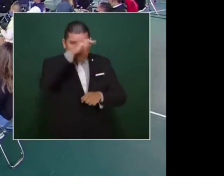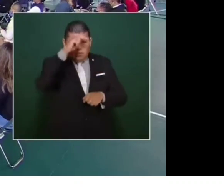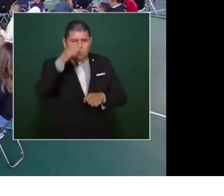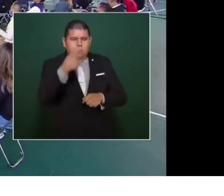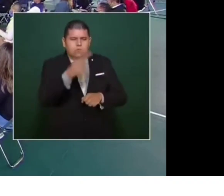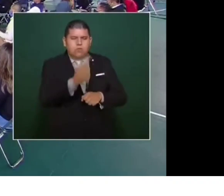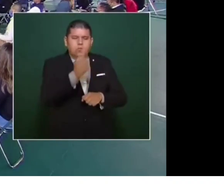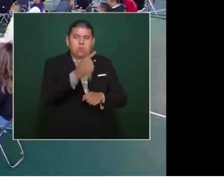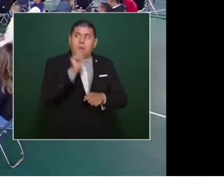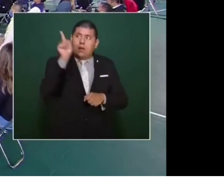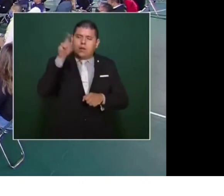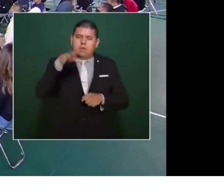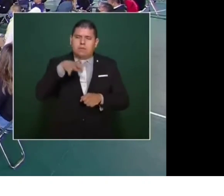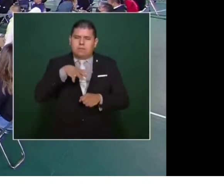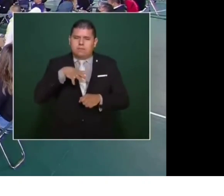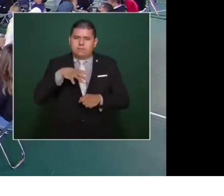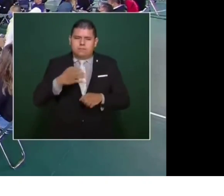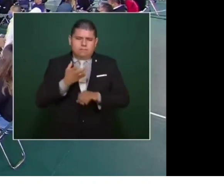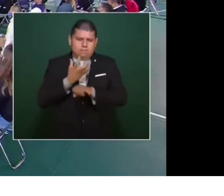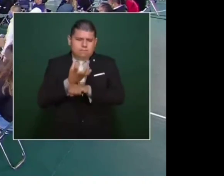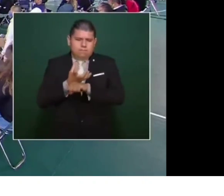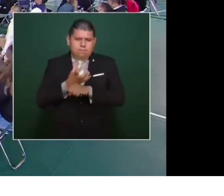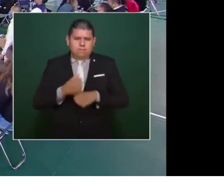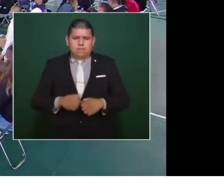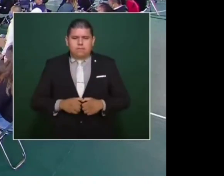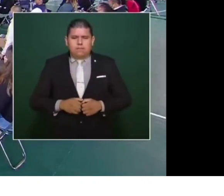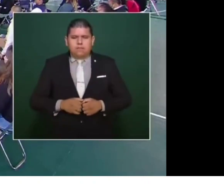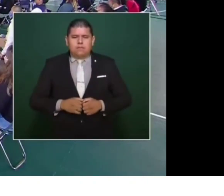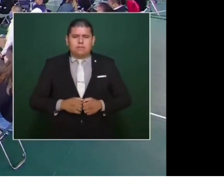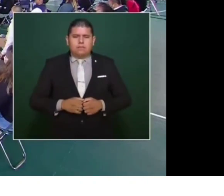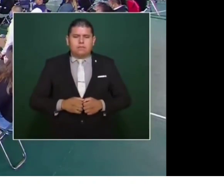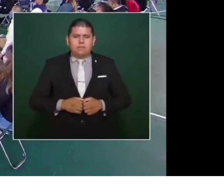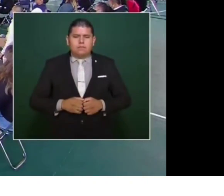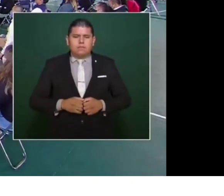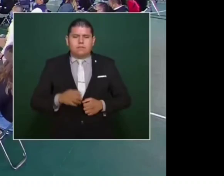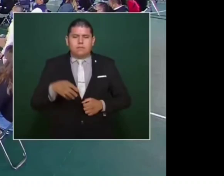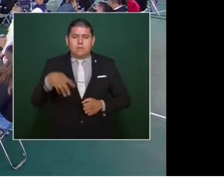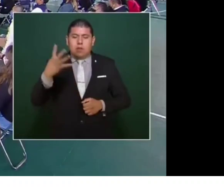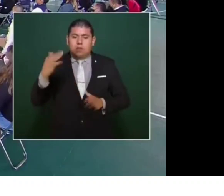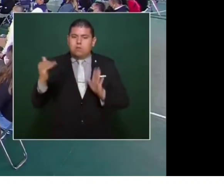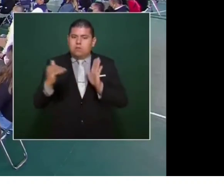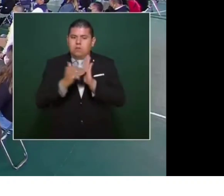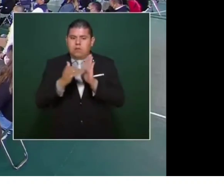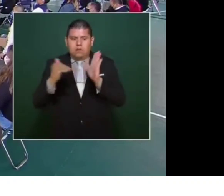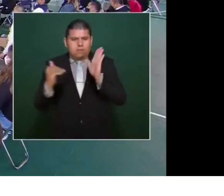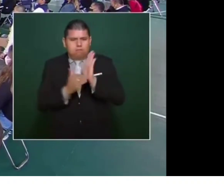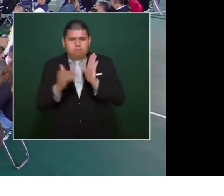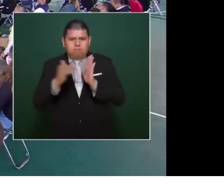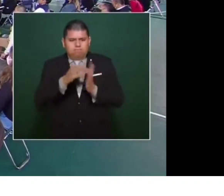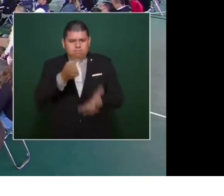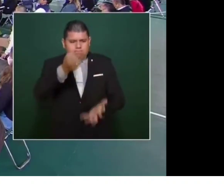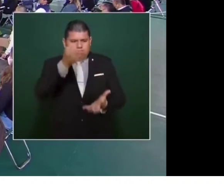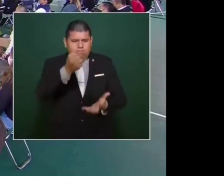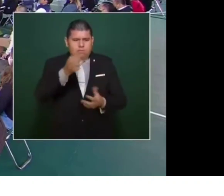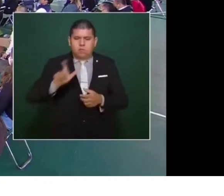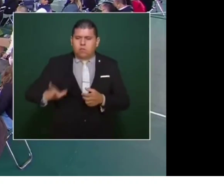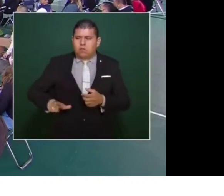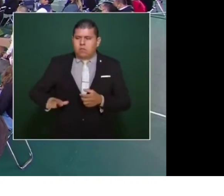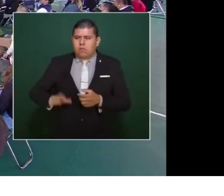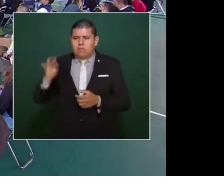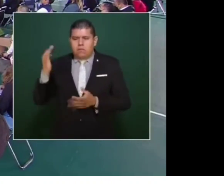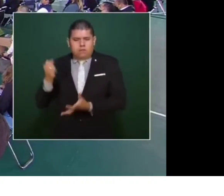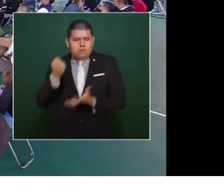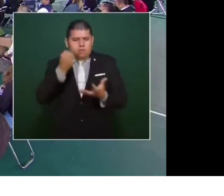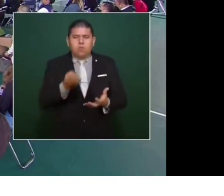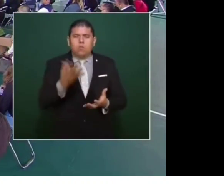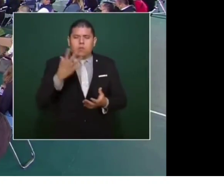¿Cuánto? 700 millones de dólares, 14 mil millones de pesos al año. 14 mil millones. ¿Y cuánto es el presupuesto?